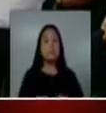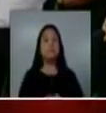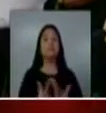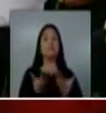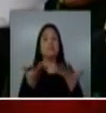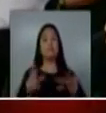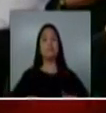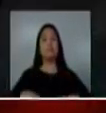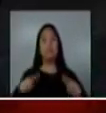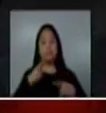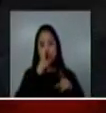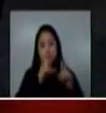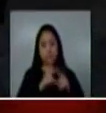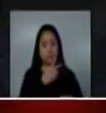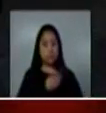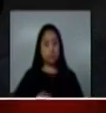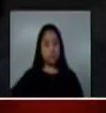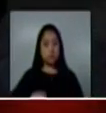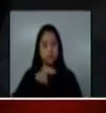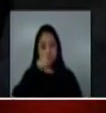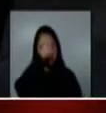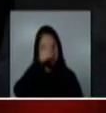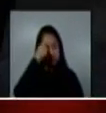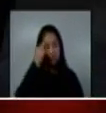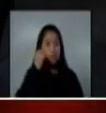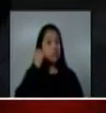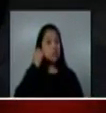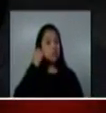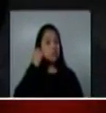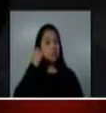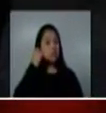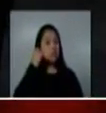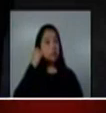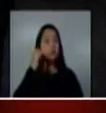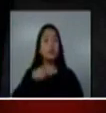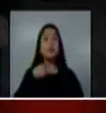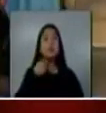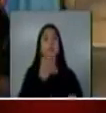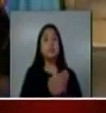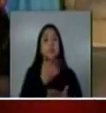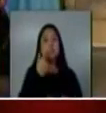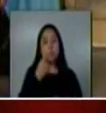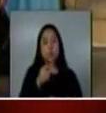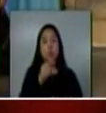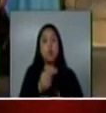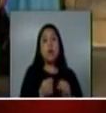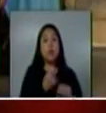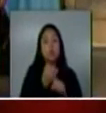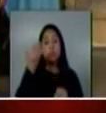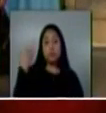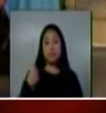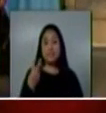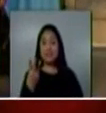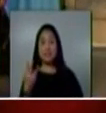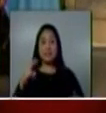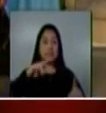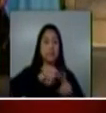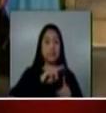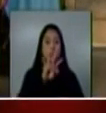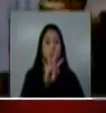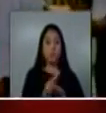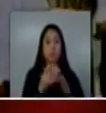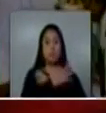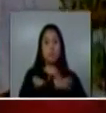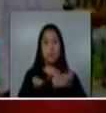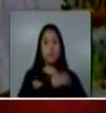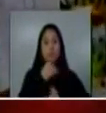que pudieran apoyarlos y que les dieran lo que prometieron hace varios años para que se pudieran también poner en marcha los distintos proyectos